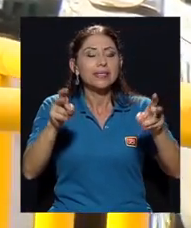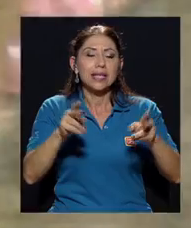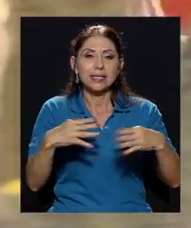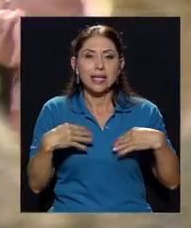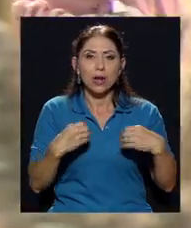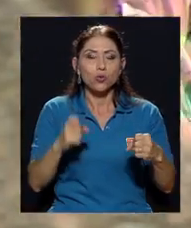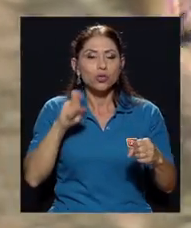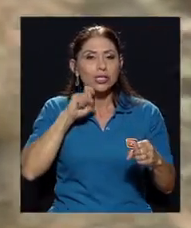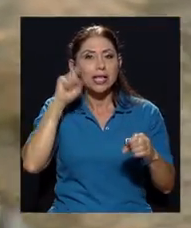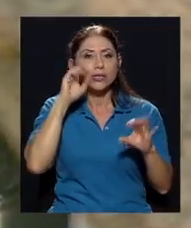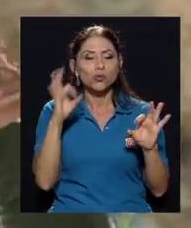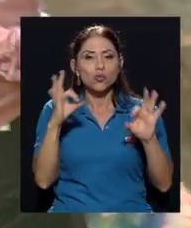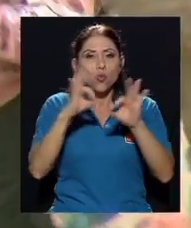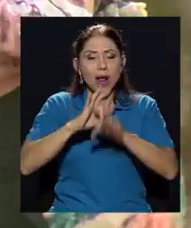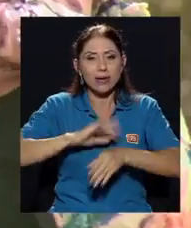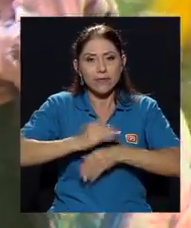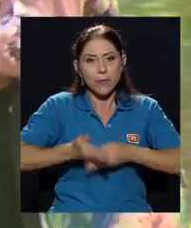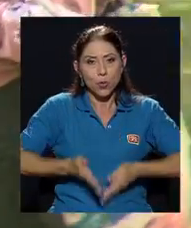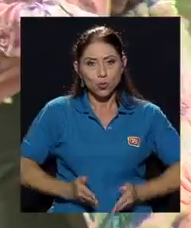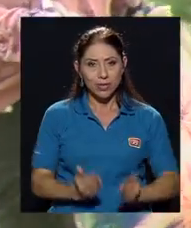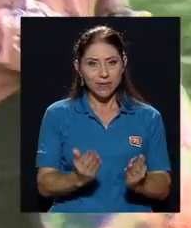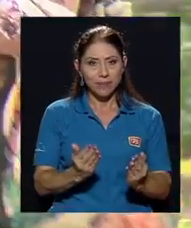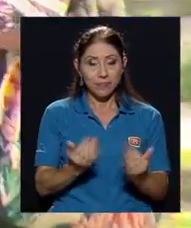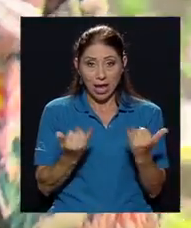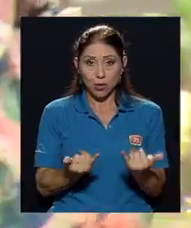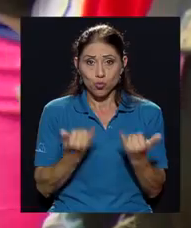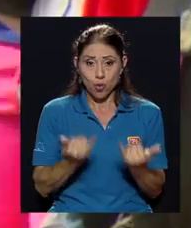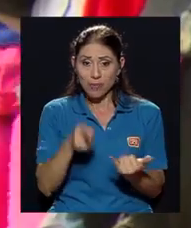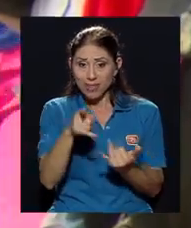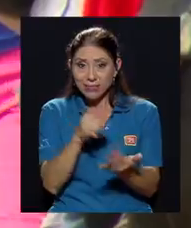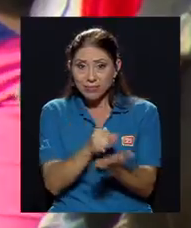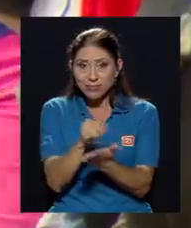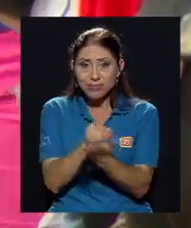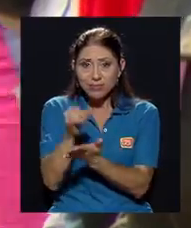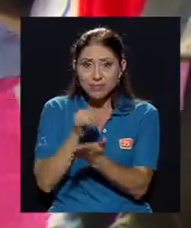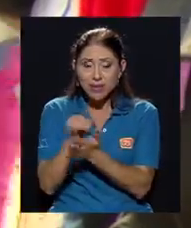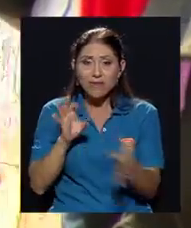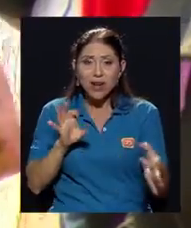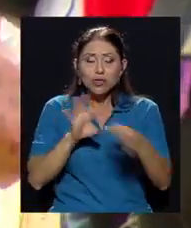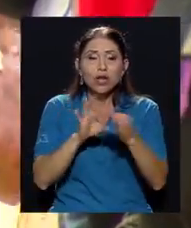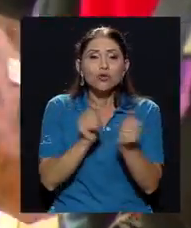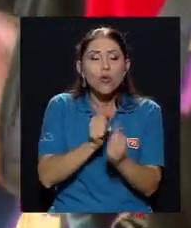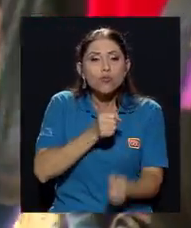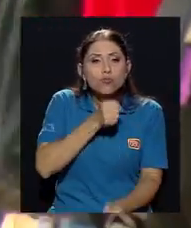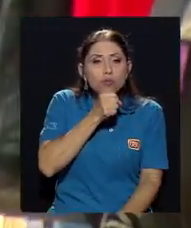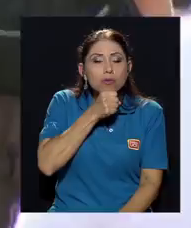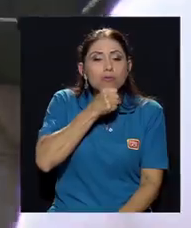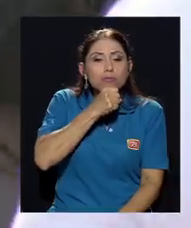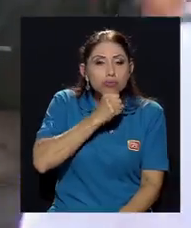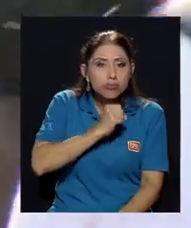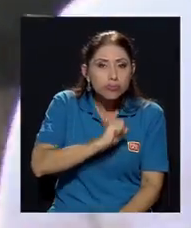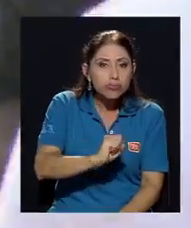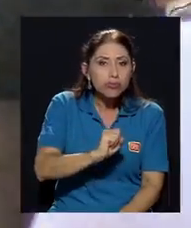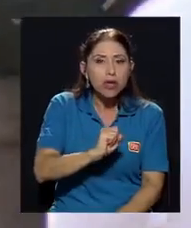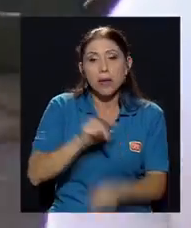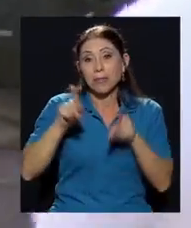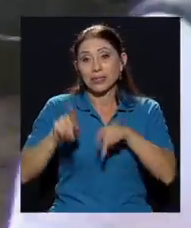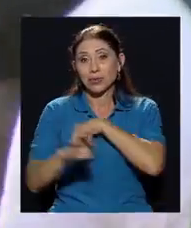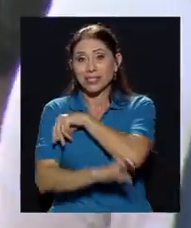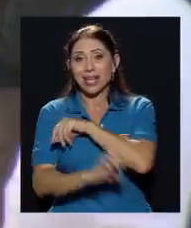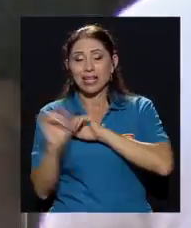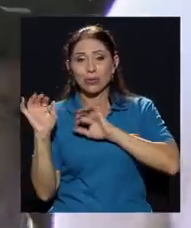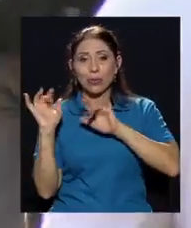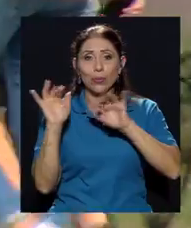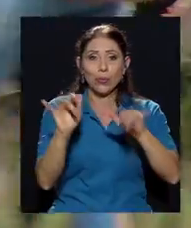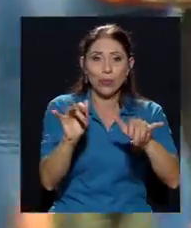y reproductiva. Actualmente, el centro investiga temas relacionados al envejecimiento, inmigración y factores de